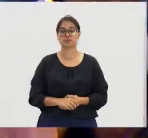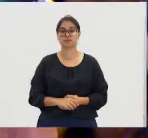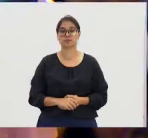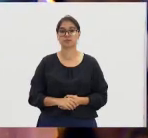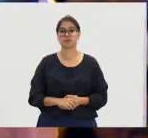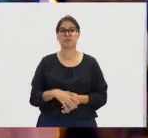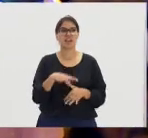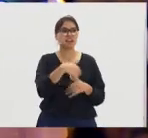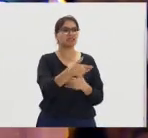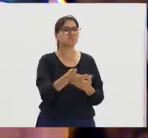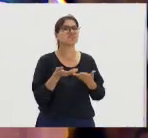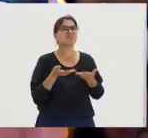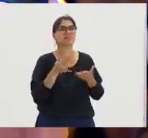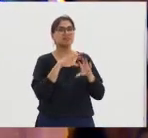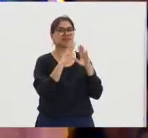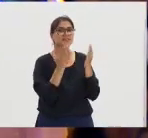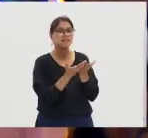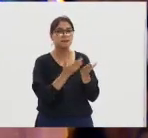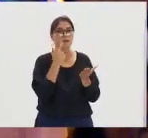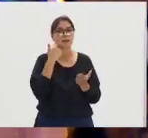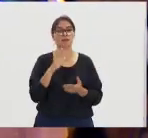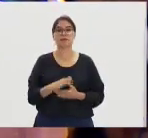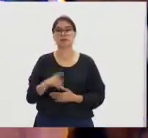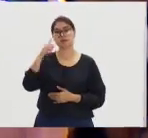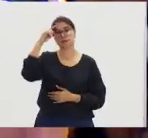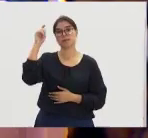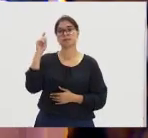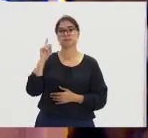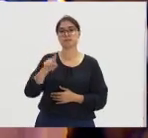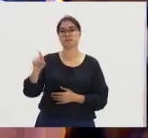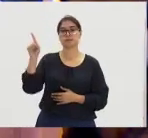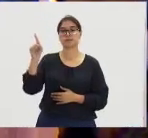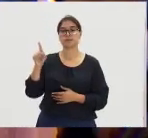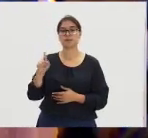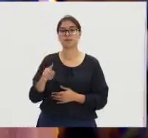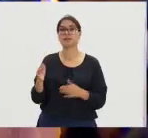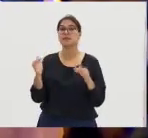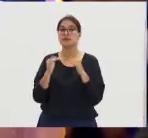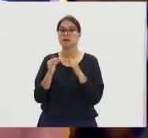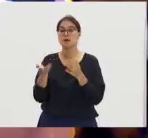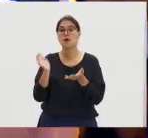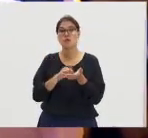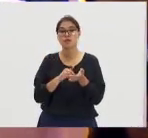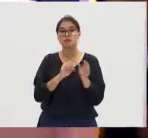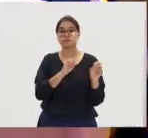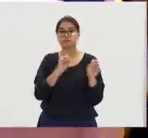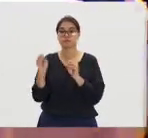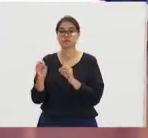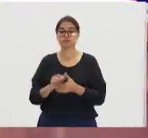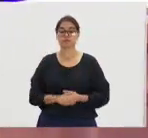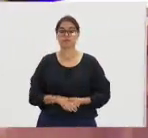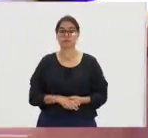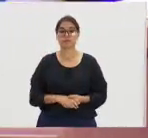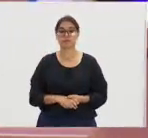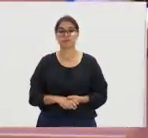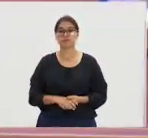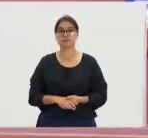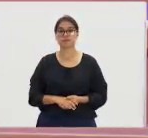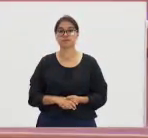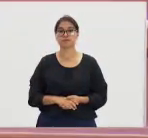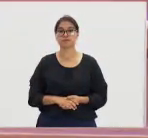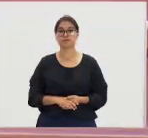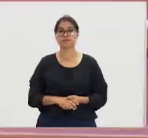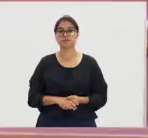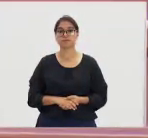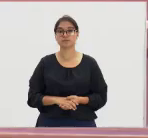A Jesús en Mateo capítulo 4, ya lo conocen de memoria. Si me quiere acompañar, vamos por favor. 4 versículo 1 del Evangelio de Mateo, que es el